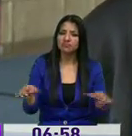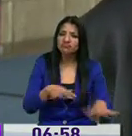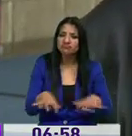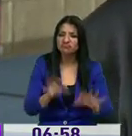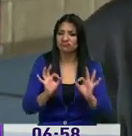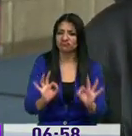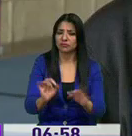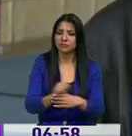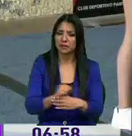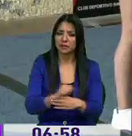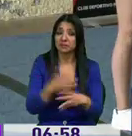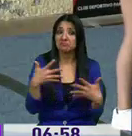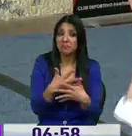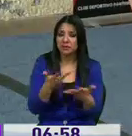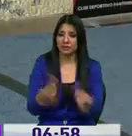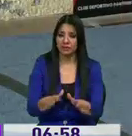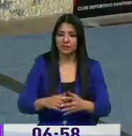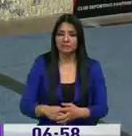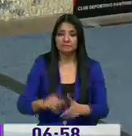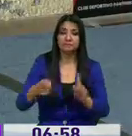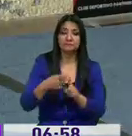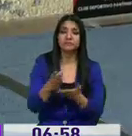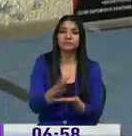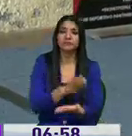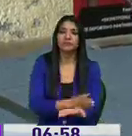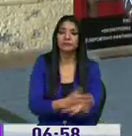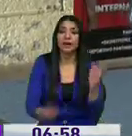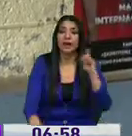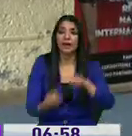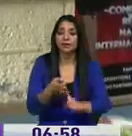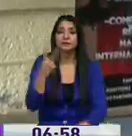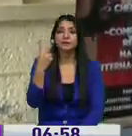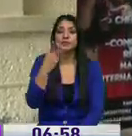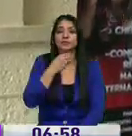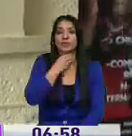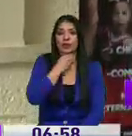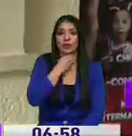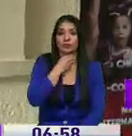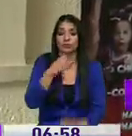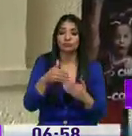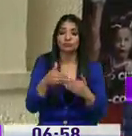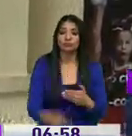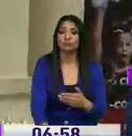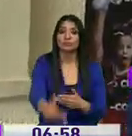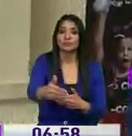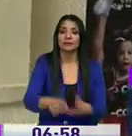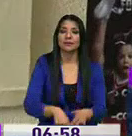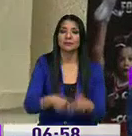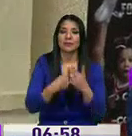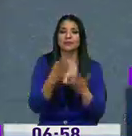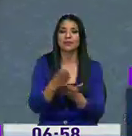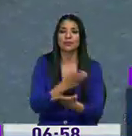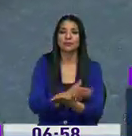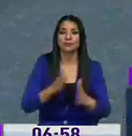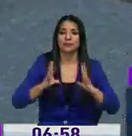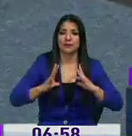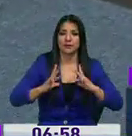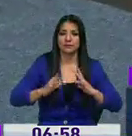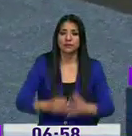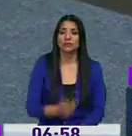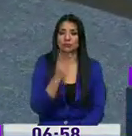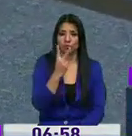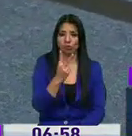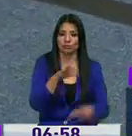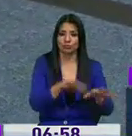tener ningún miedo el primer curso se desarrollará hasta el 2 de agosto de allí inicia el otro vacacional en dos jornadas